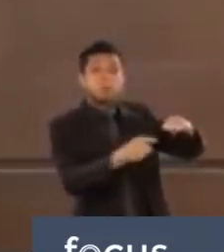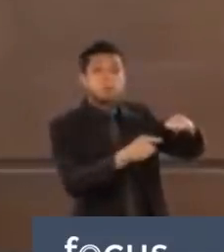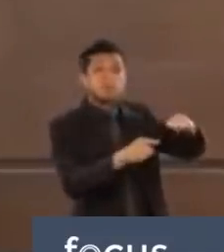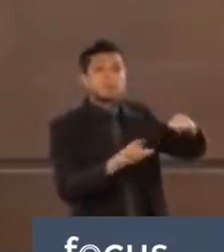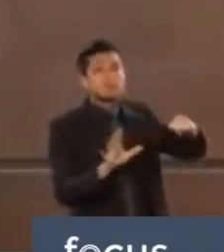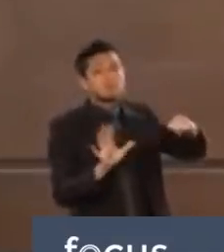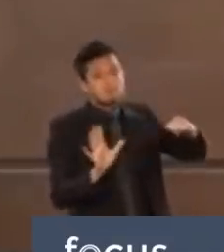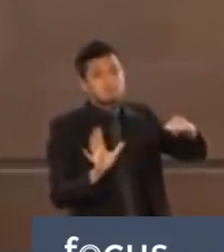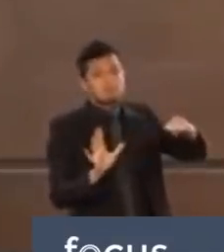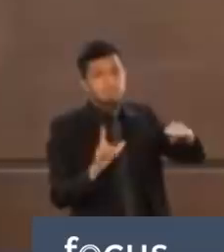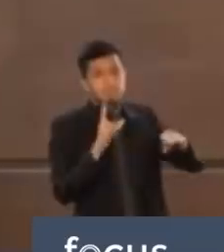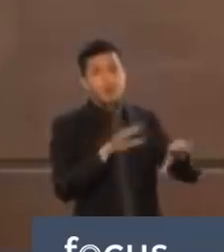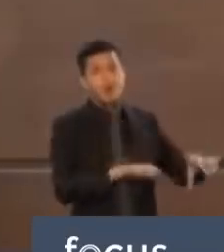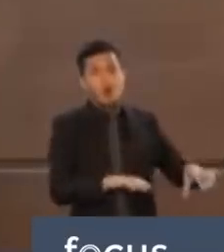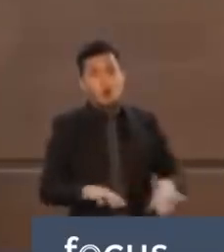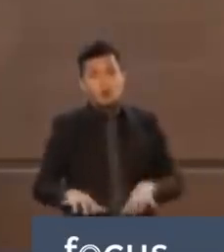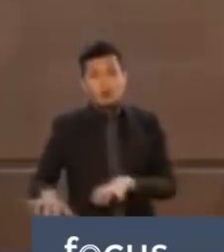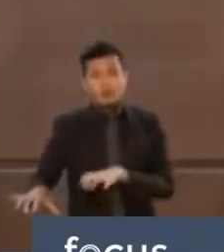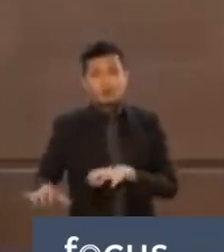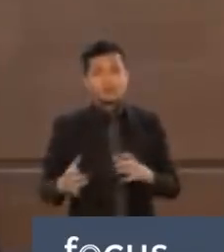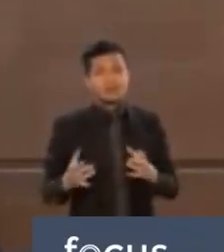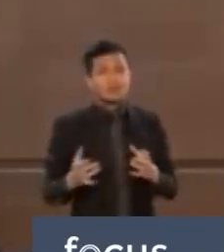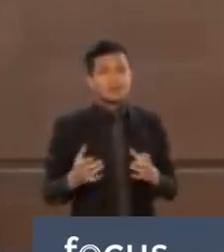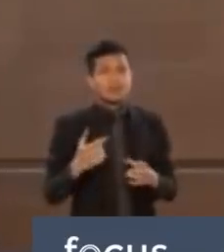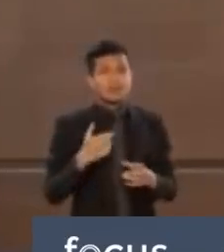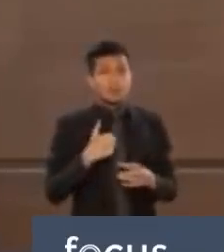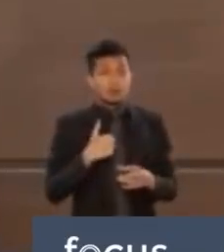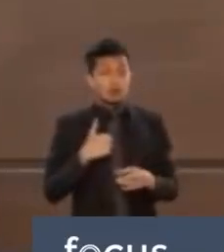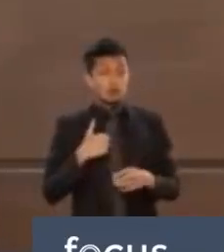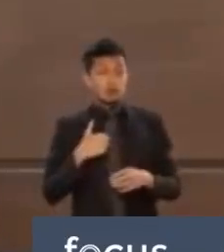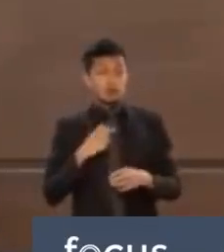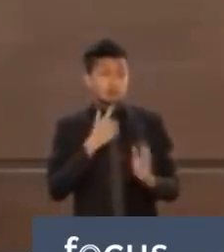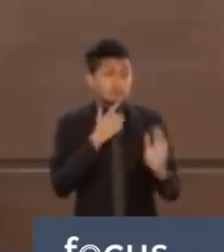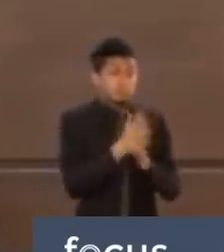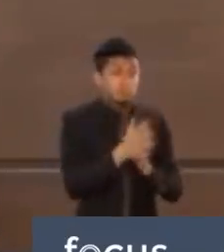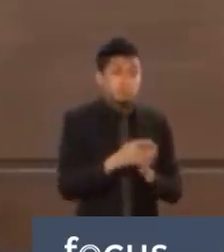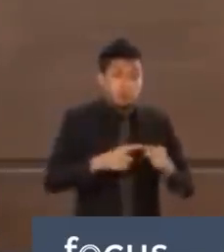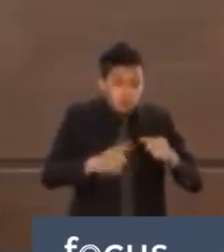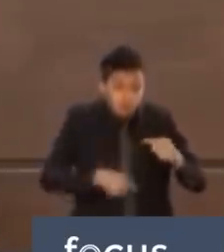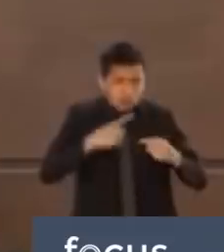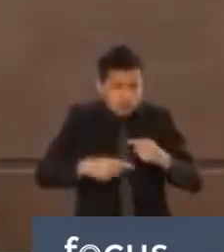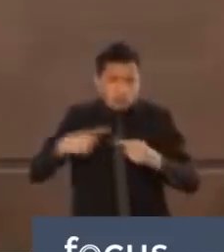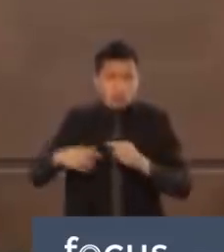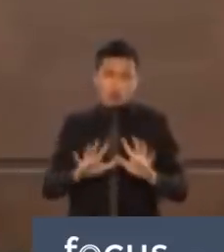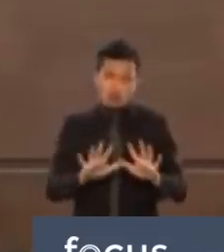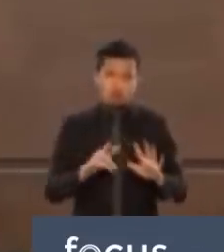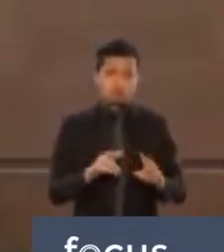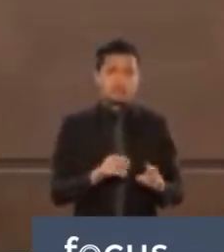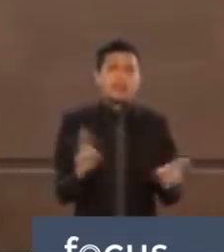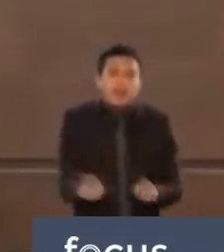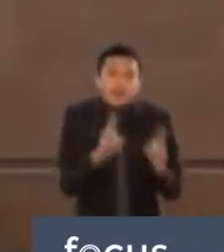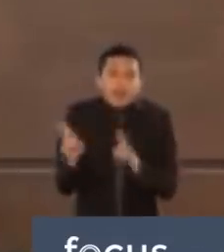pues tiene un comportamiento, insisto, no me atrevería yo a afirmar que es sistemático, pero sí recurrente de casos de